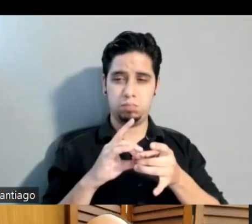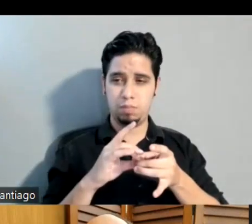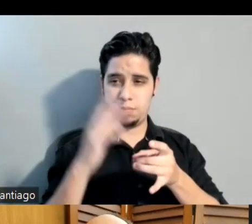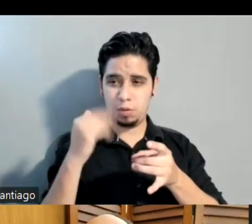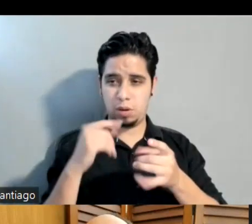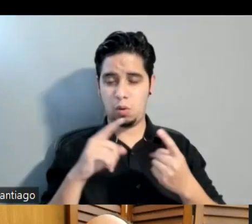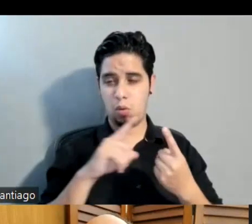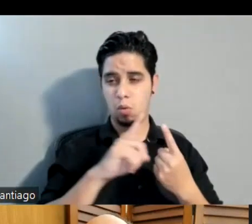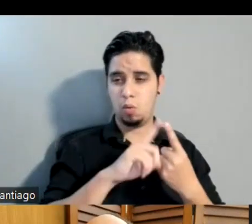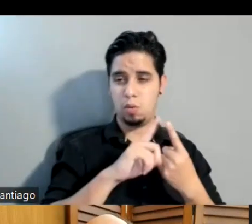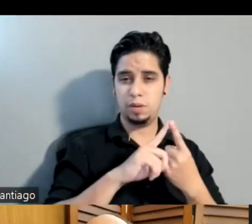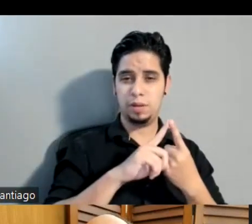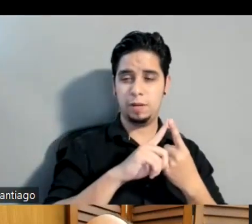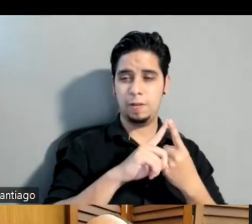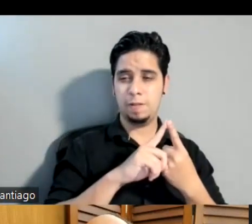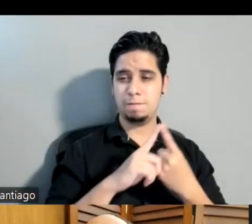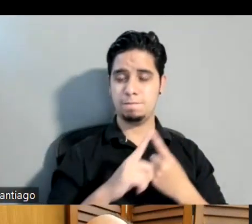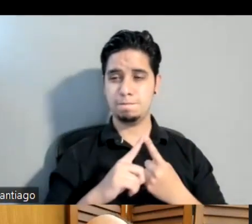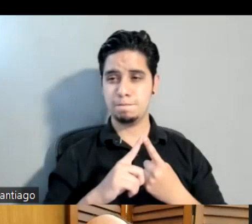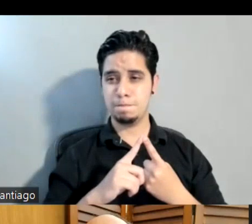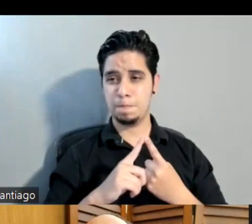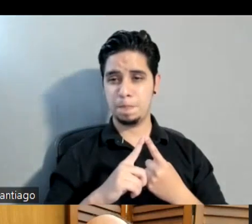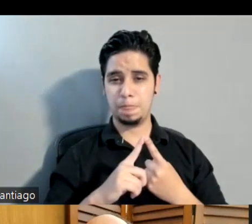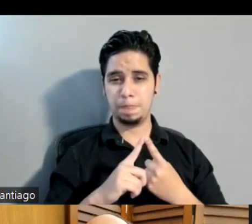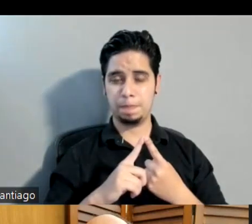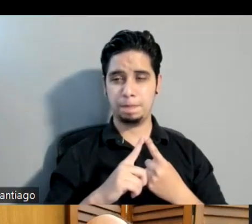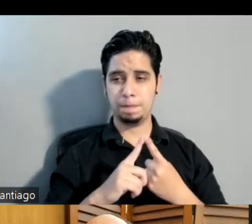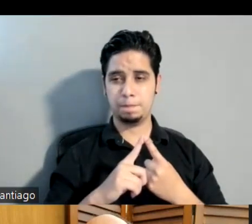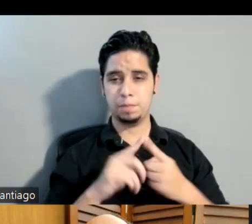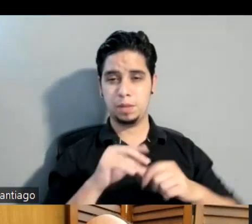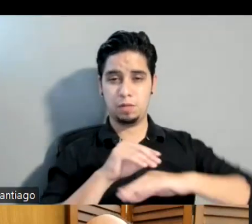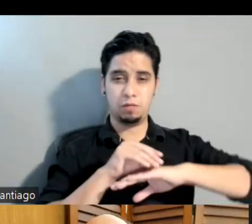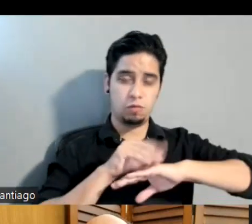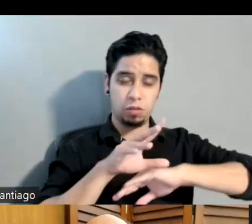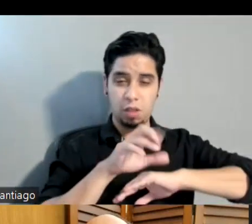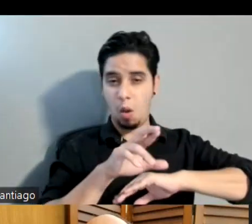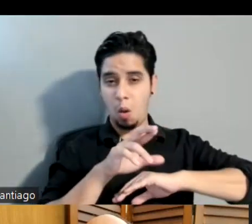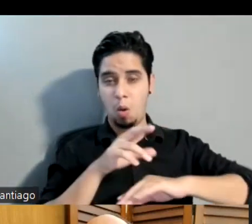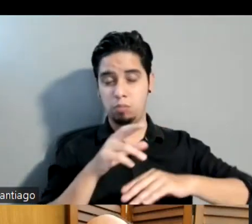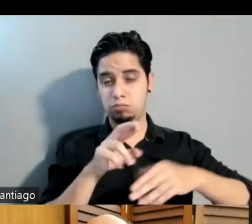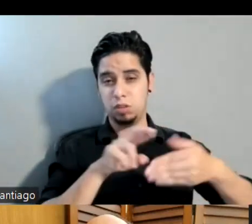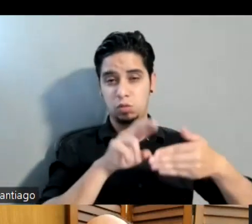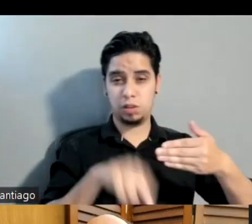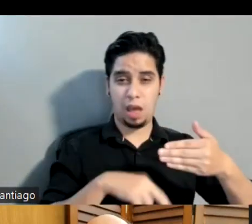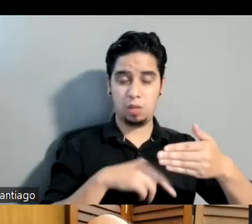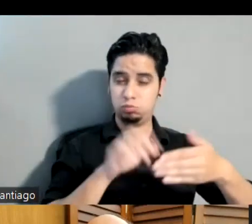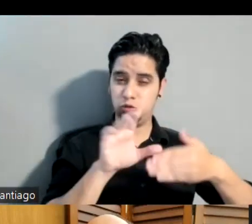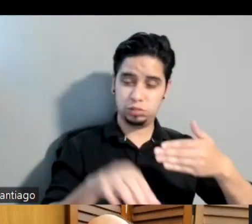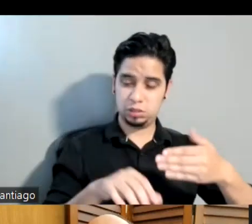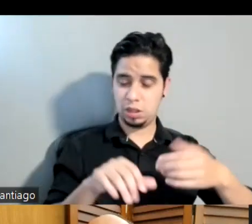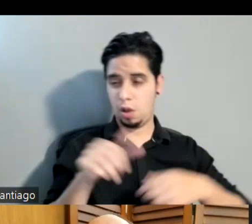es inmediatamente influencia o consecuencia, podríamos llamarlo, de la otra. Y me parece